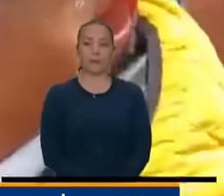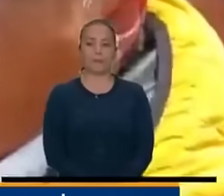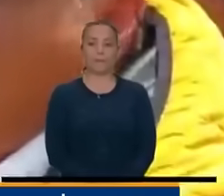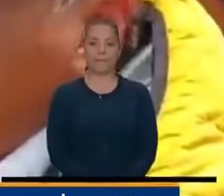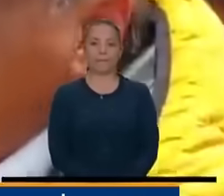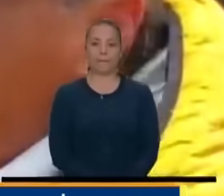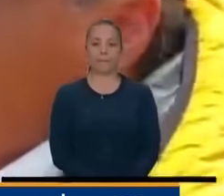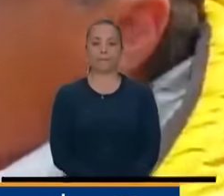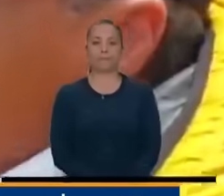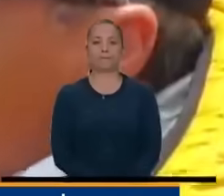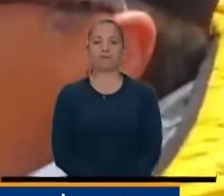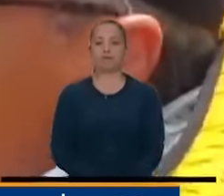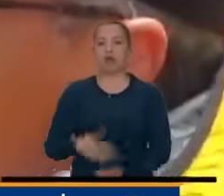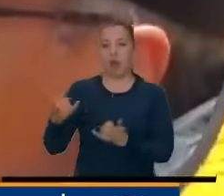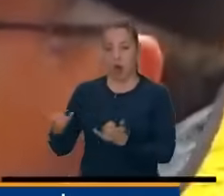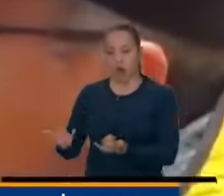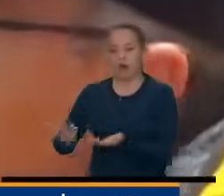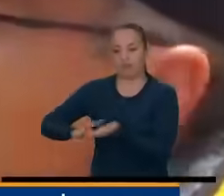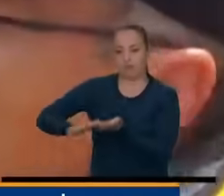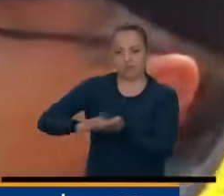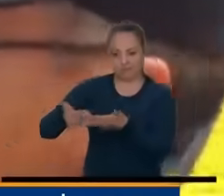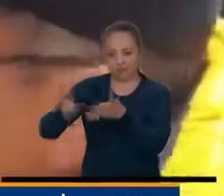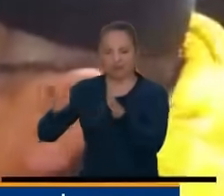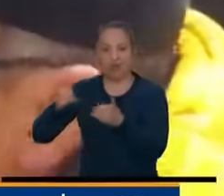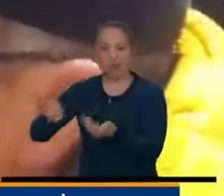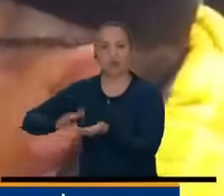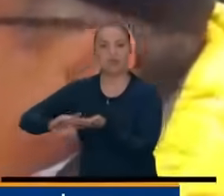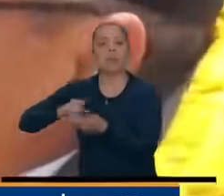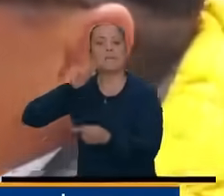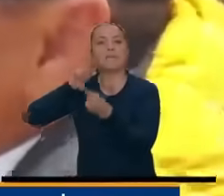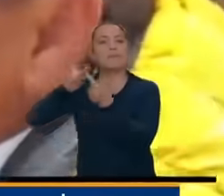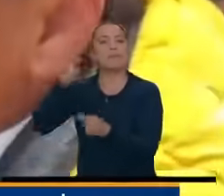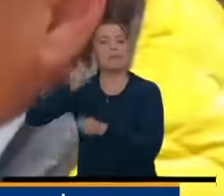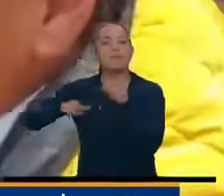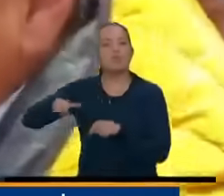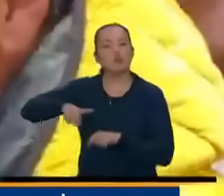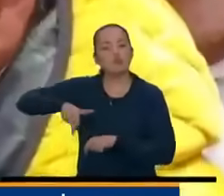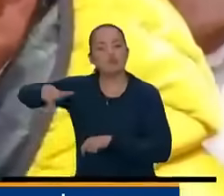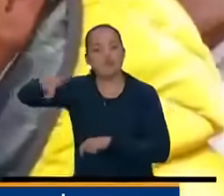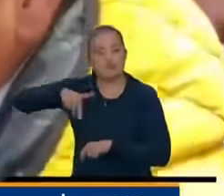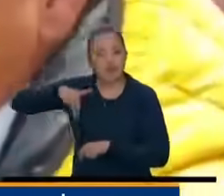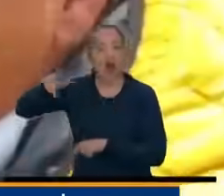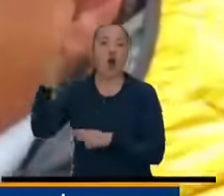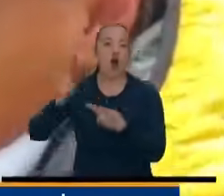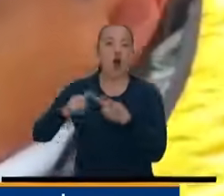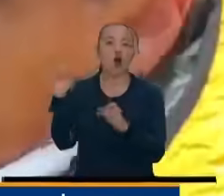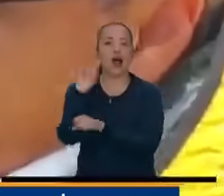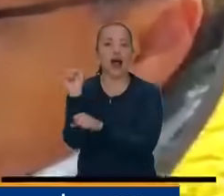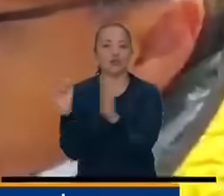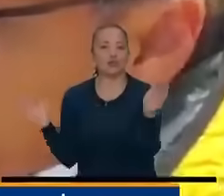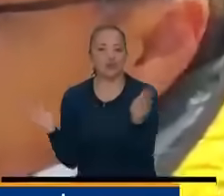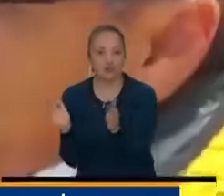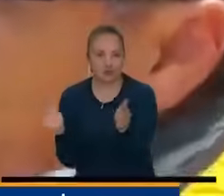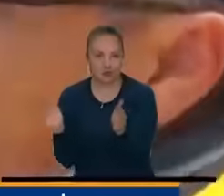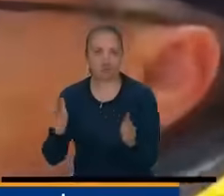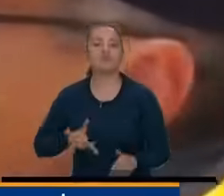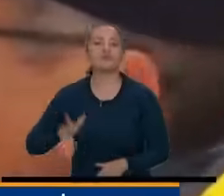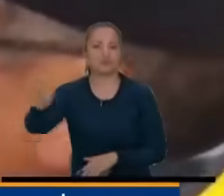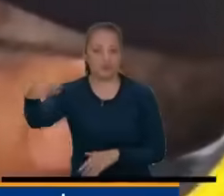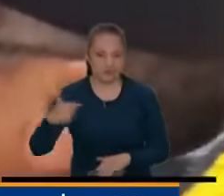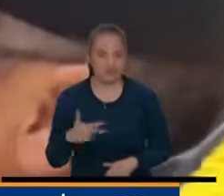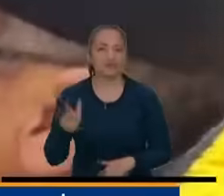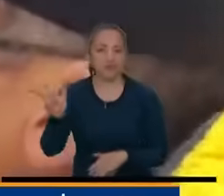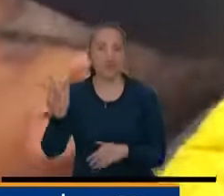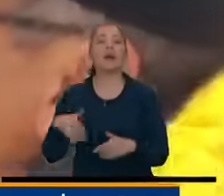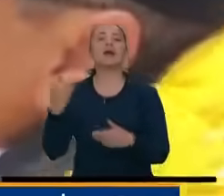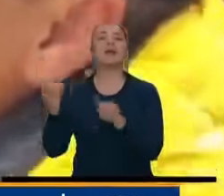Va a habilitar una condición de operación para peatonales y para vehículos pequeños. Vamos a restablecer el